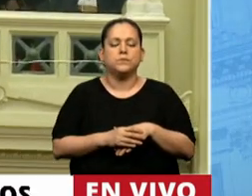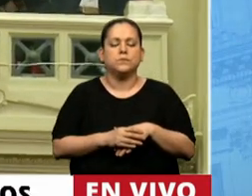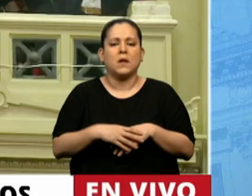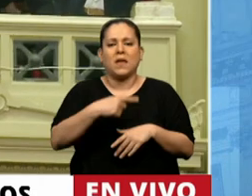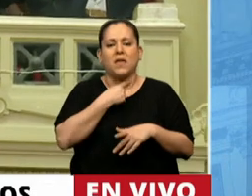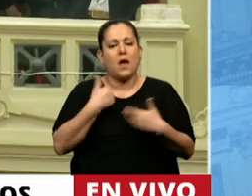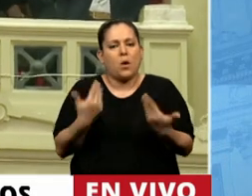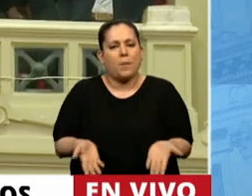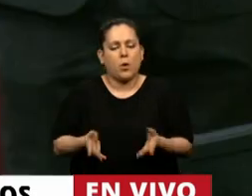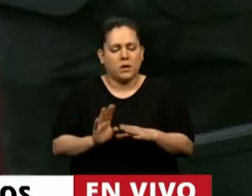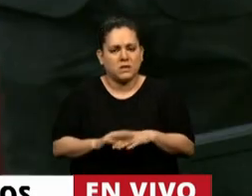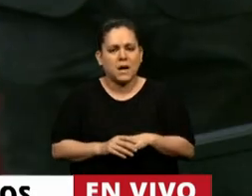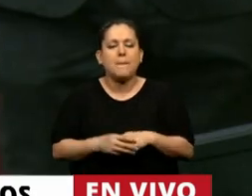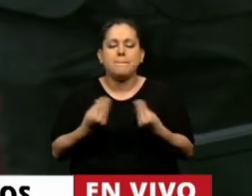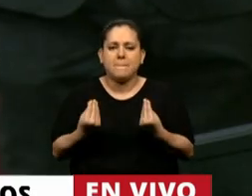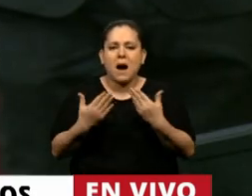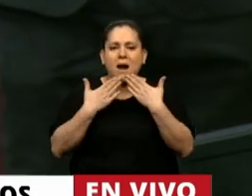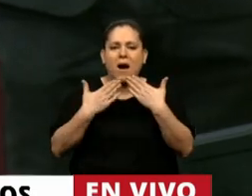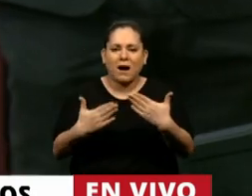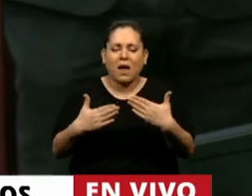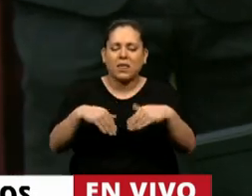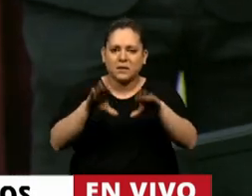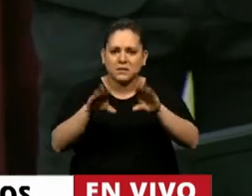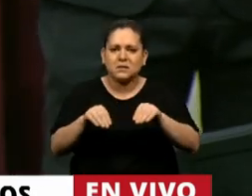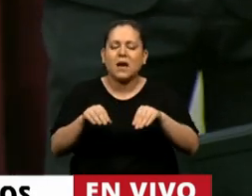nacional para